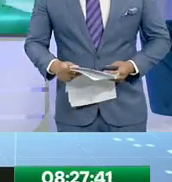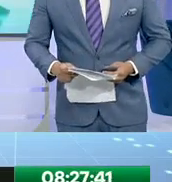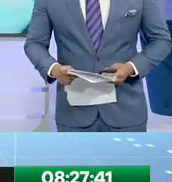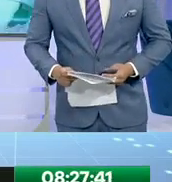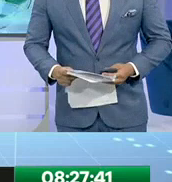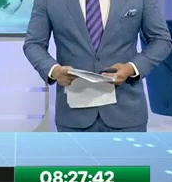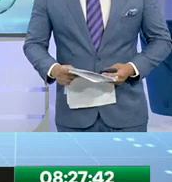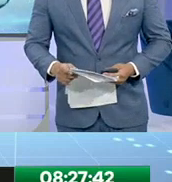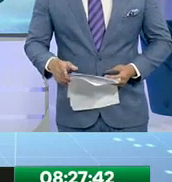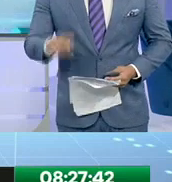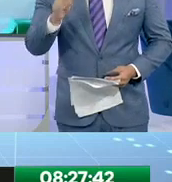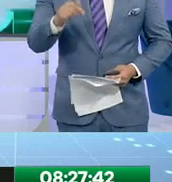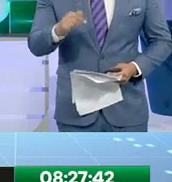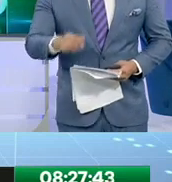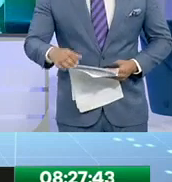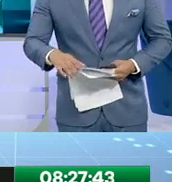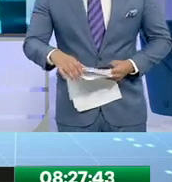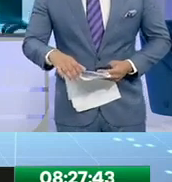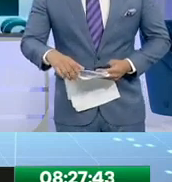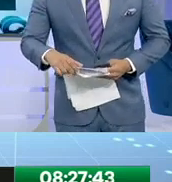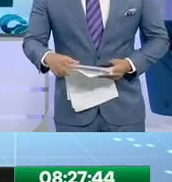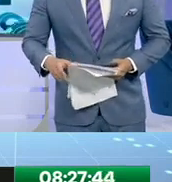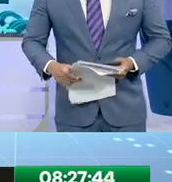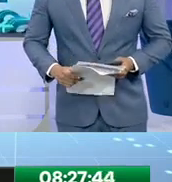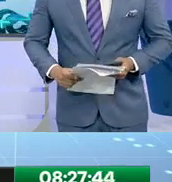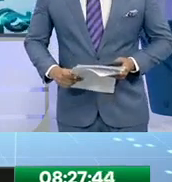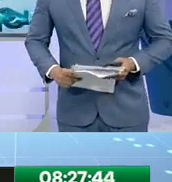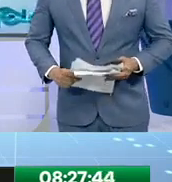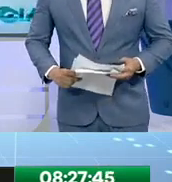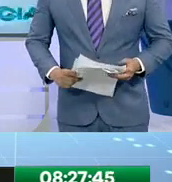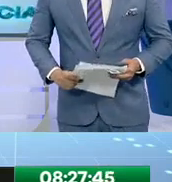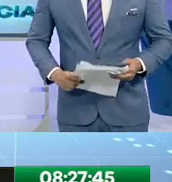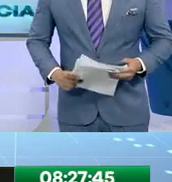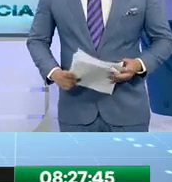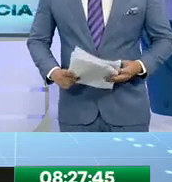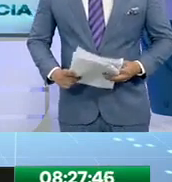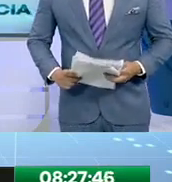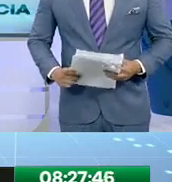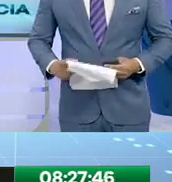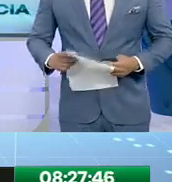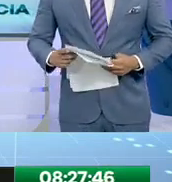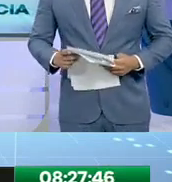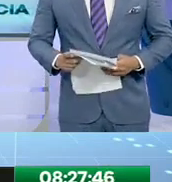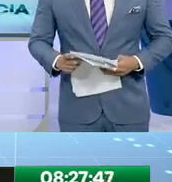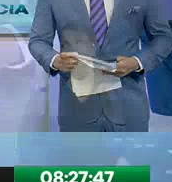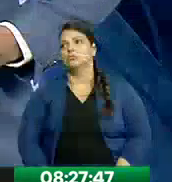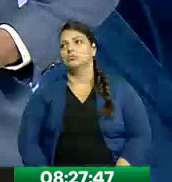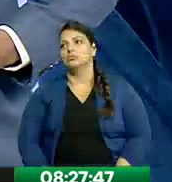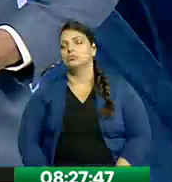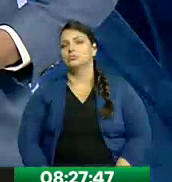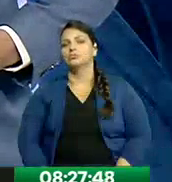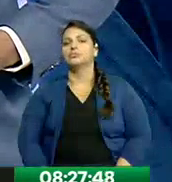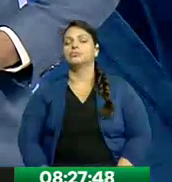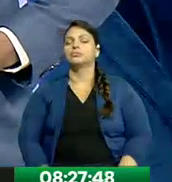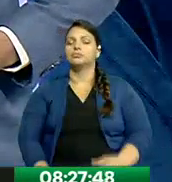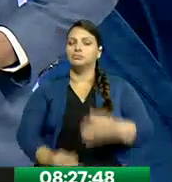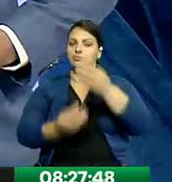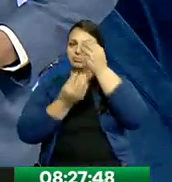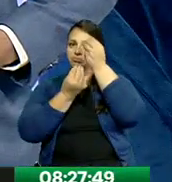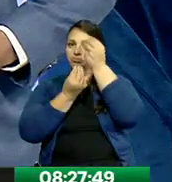el responsable de esta situación y que se sancione como se debe. Muy bien, vamos a cambiar de tema, señoras y señores. Les contamos